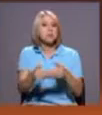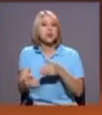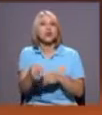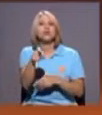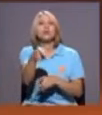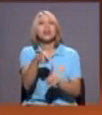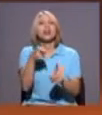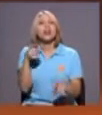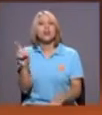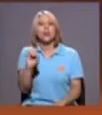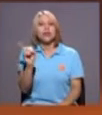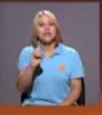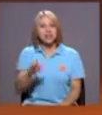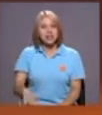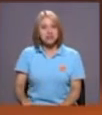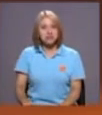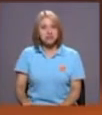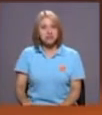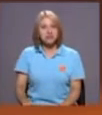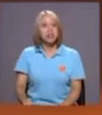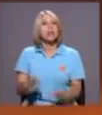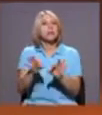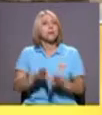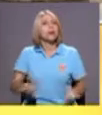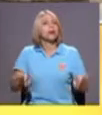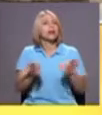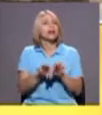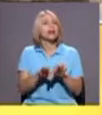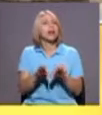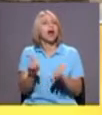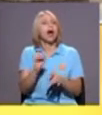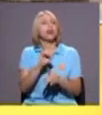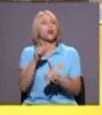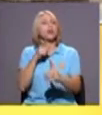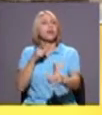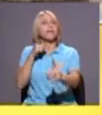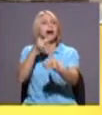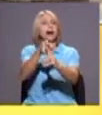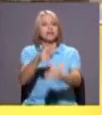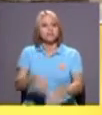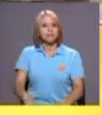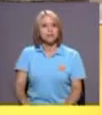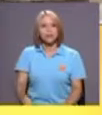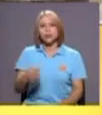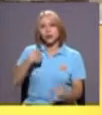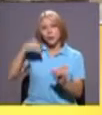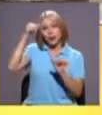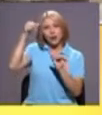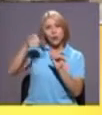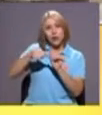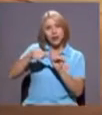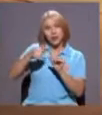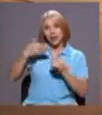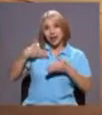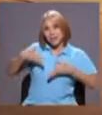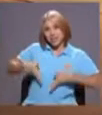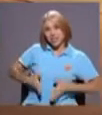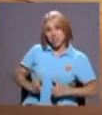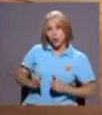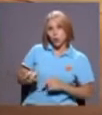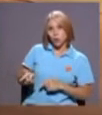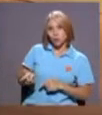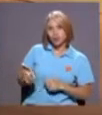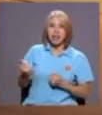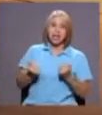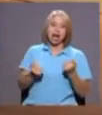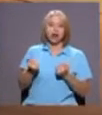viene, sino hacia dónde va. Ahí yo me acuerdo llevar a mi hijo, digamos, en carro,